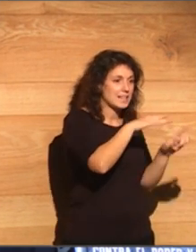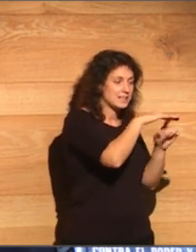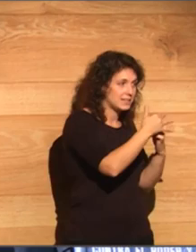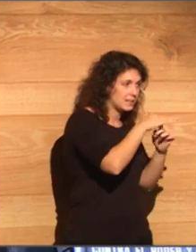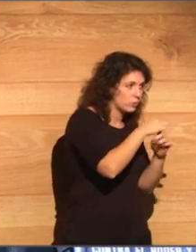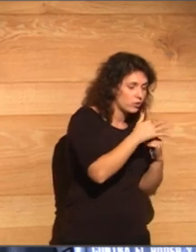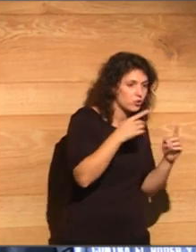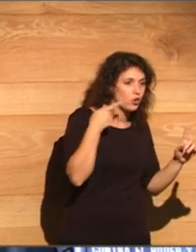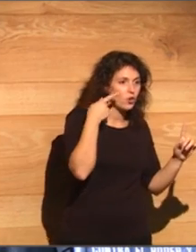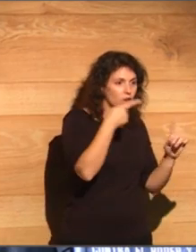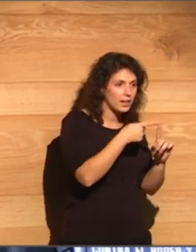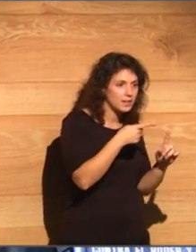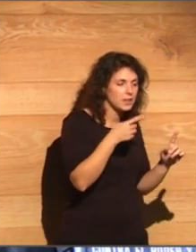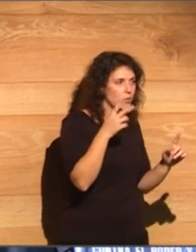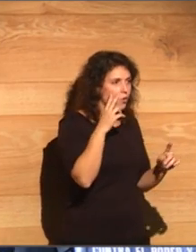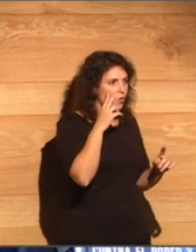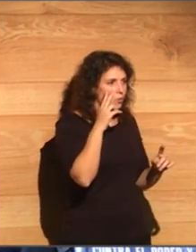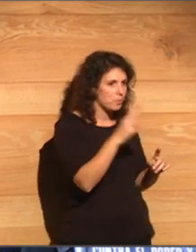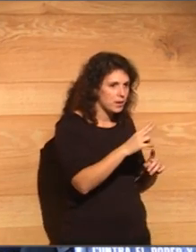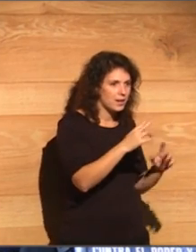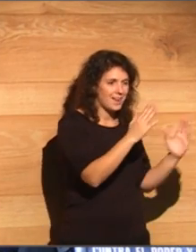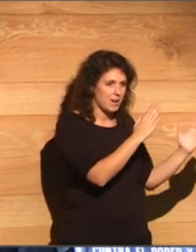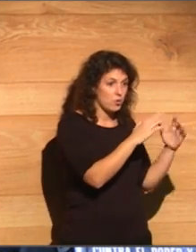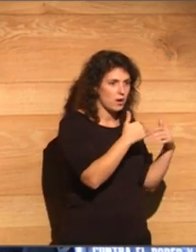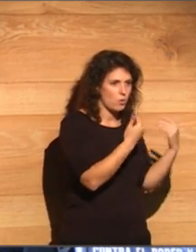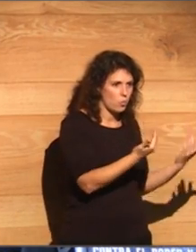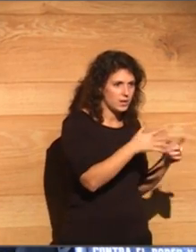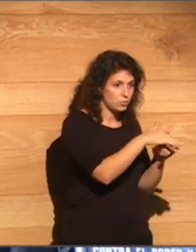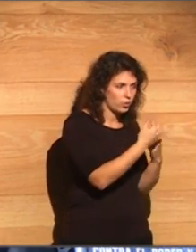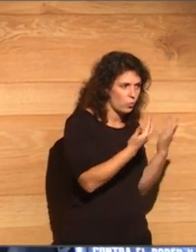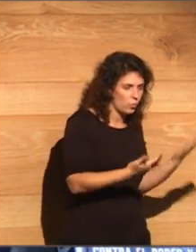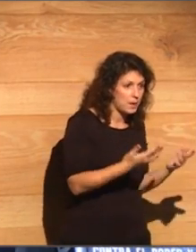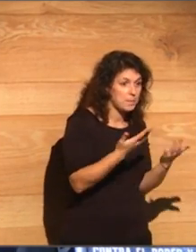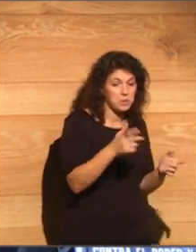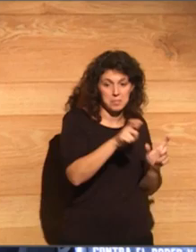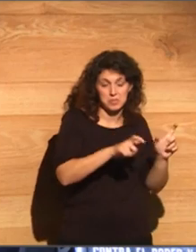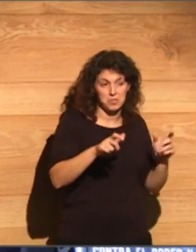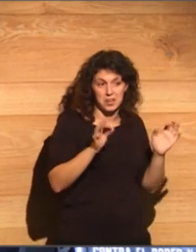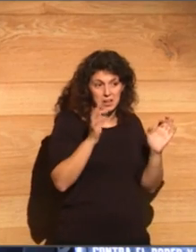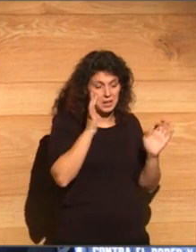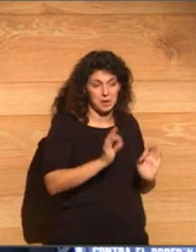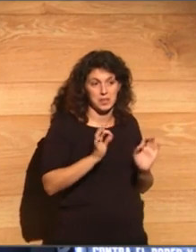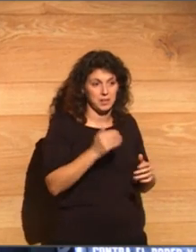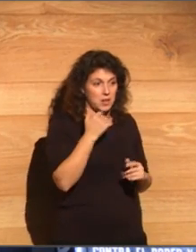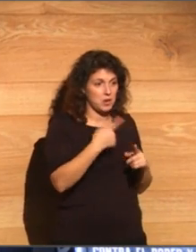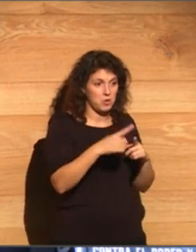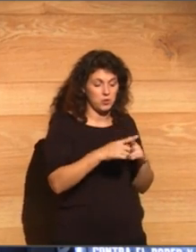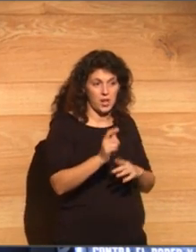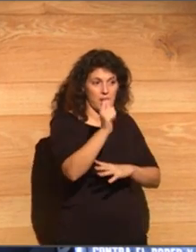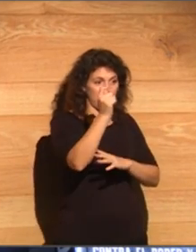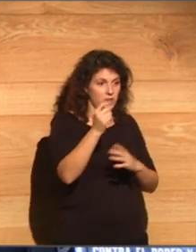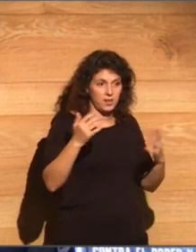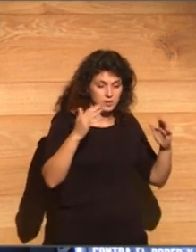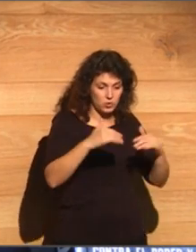acontecimiento para resarcirles de aquello o tal. Pero lo primero que nos encontramos es gente que no hizo nada así muy heroico y que se apunta